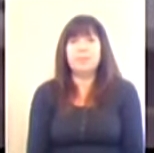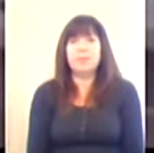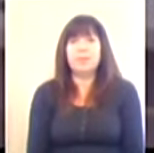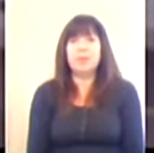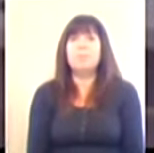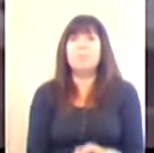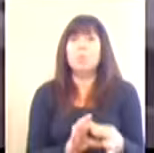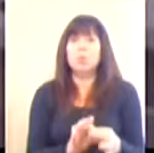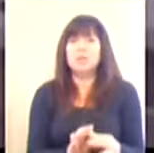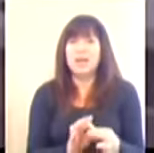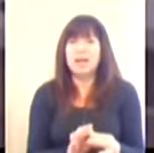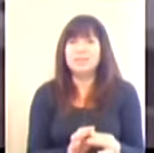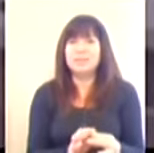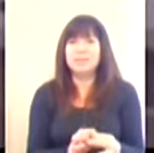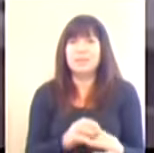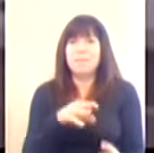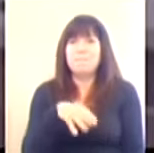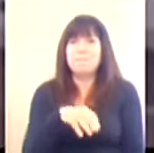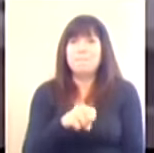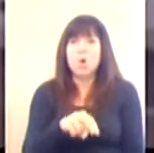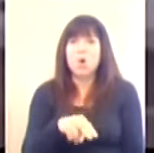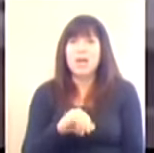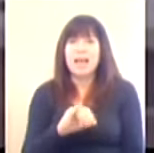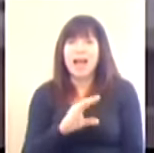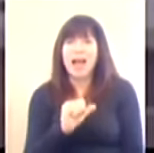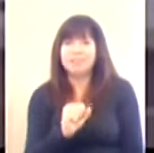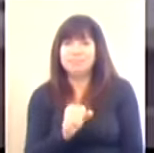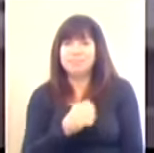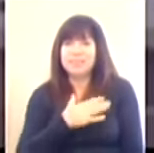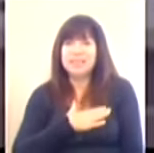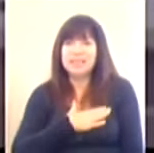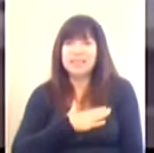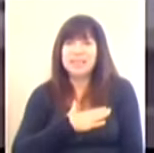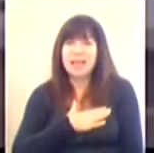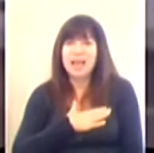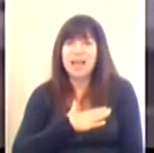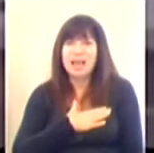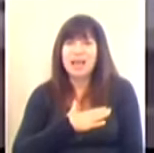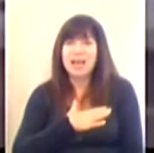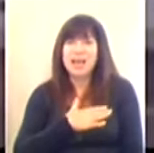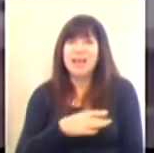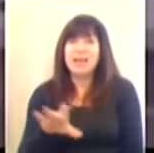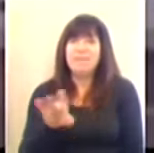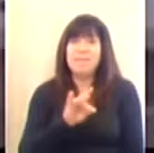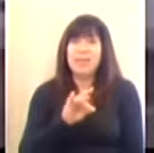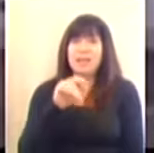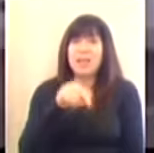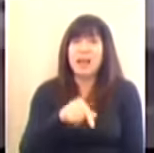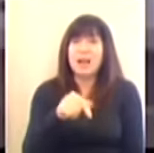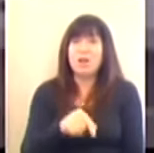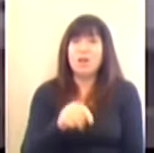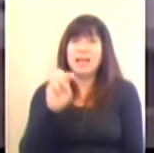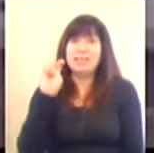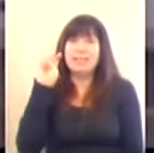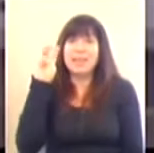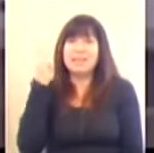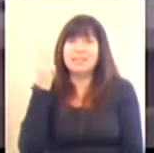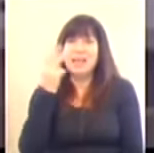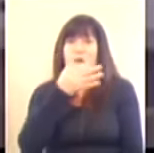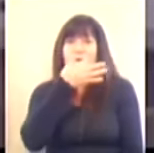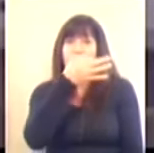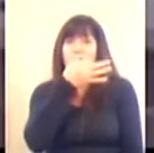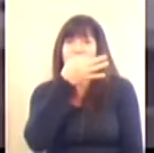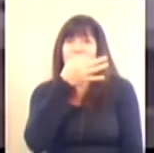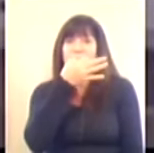Muchas gracias, Mónica. Oye, y bueno, quisiera invitar ahora como tercer comentarista al estudio,